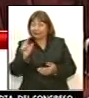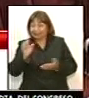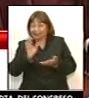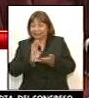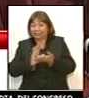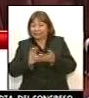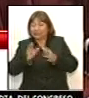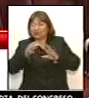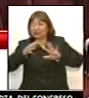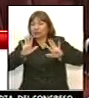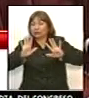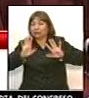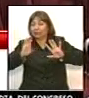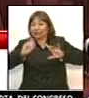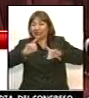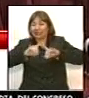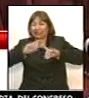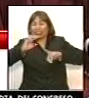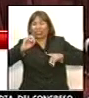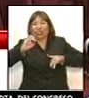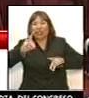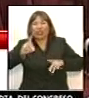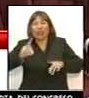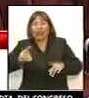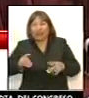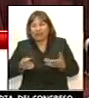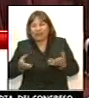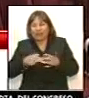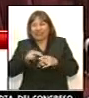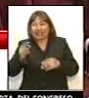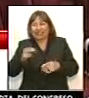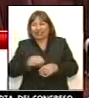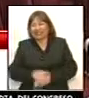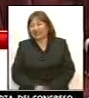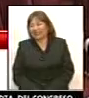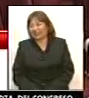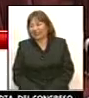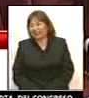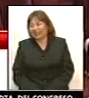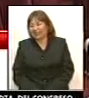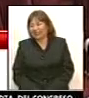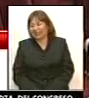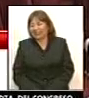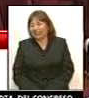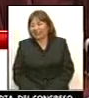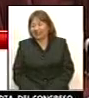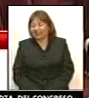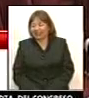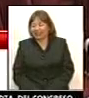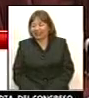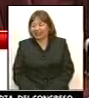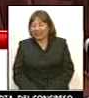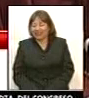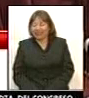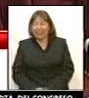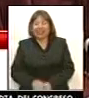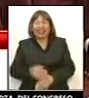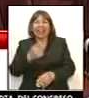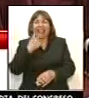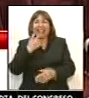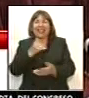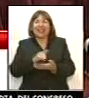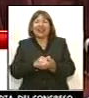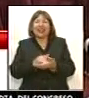este éxodo migratorio, vamos a decirlo así, porque el señor Néstor Populizo lo ha calificado así, éxodo, que es